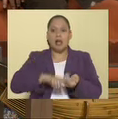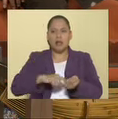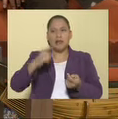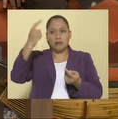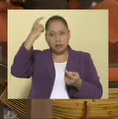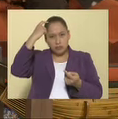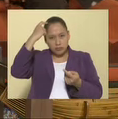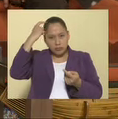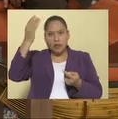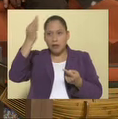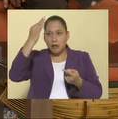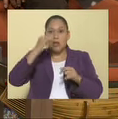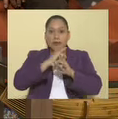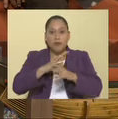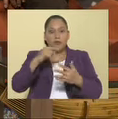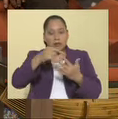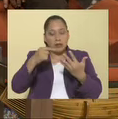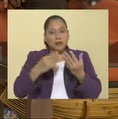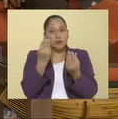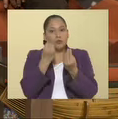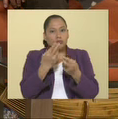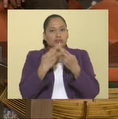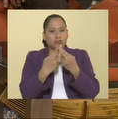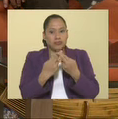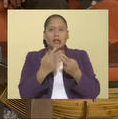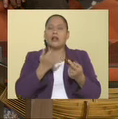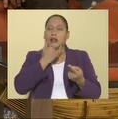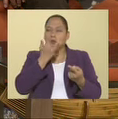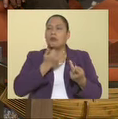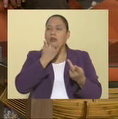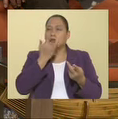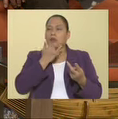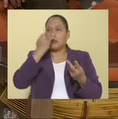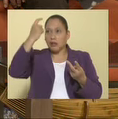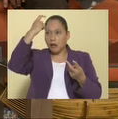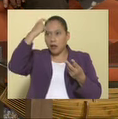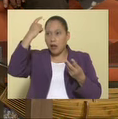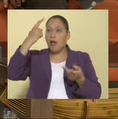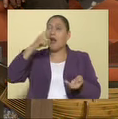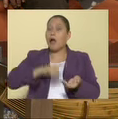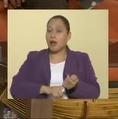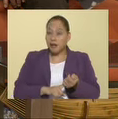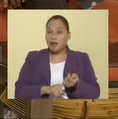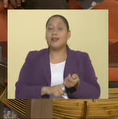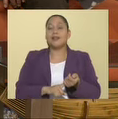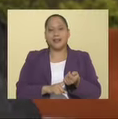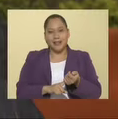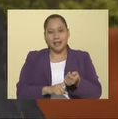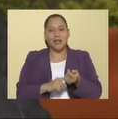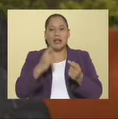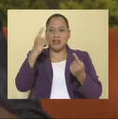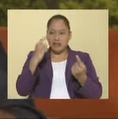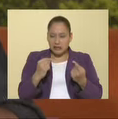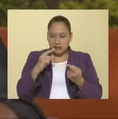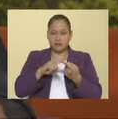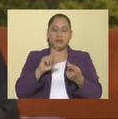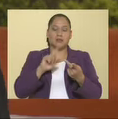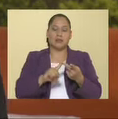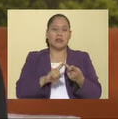enorme cantidad de información bastante equivocada, donde empezamos desde